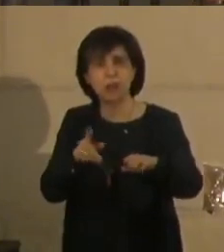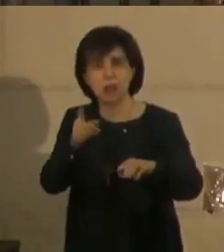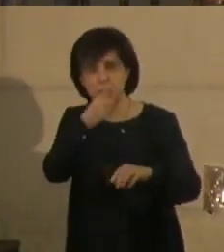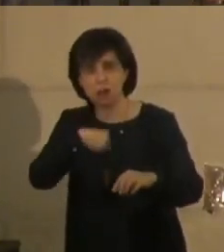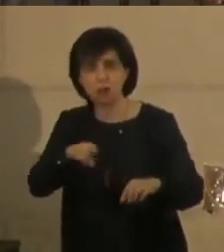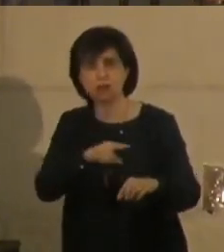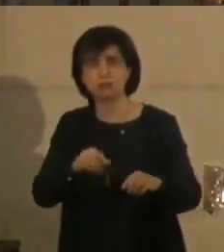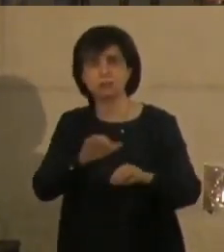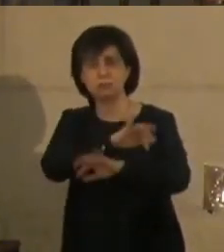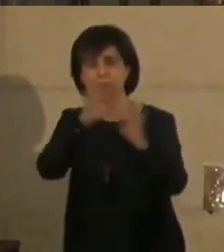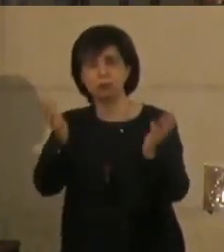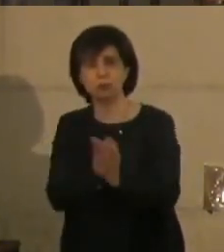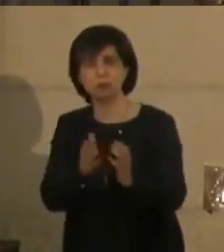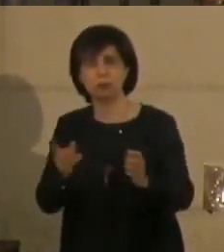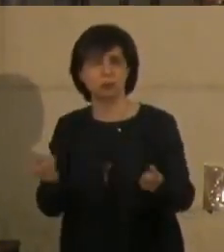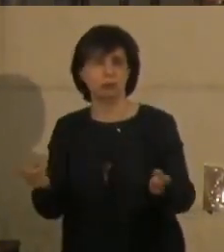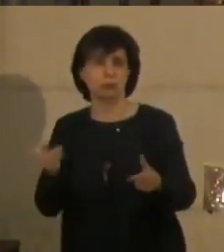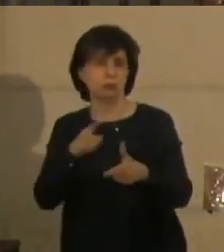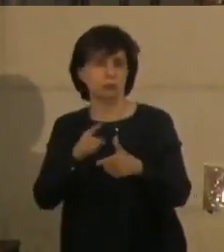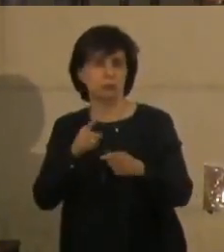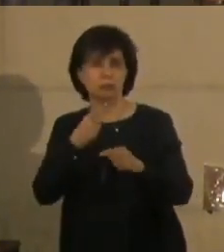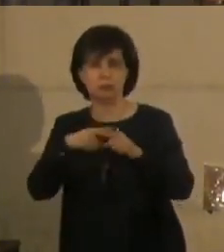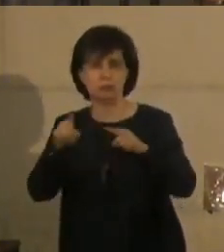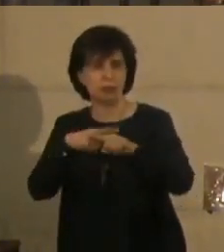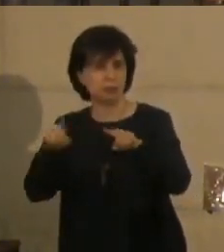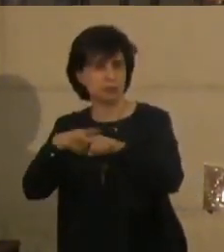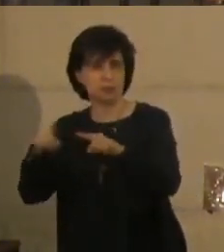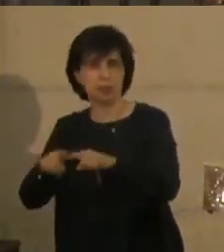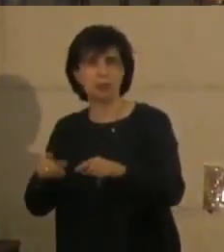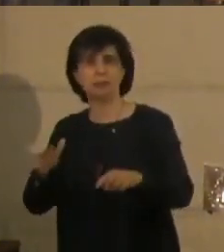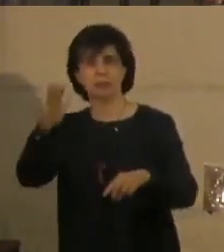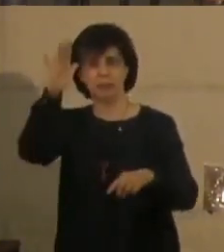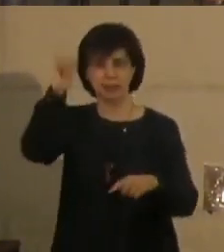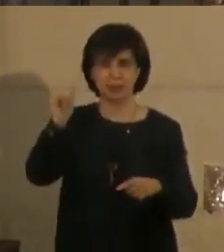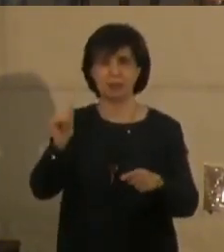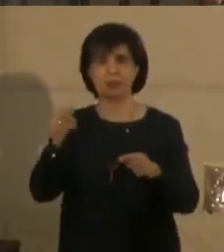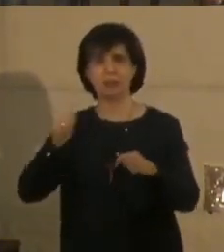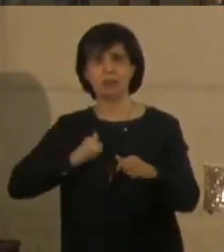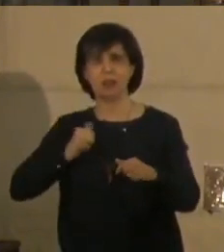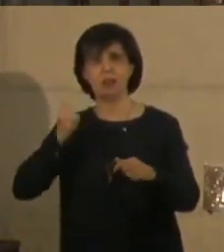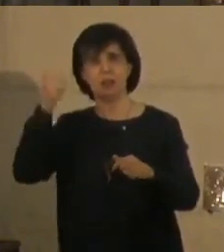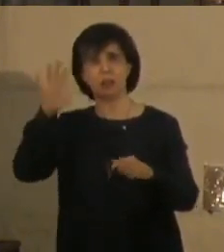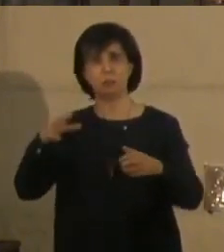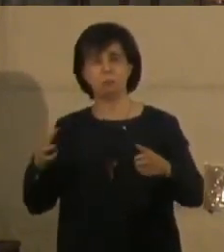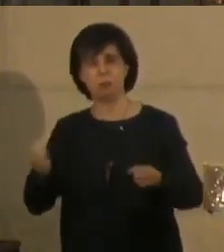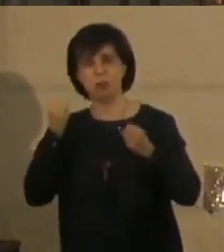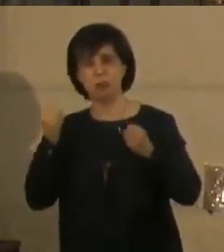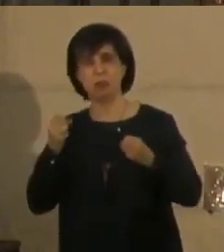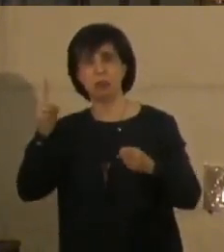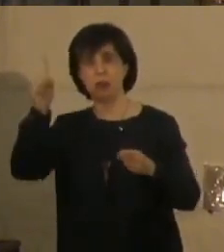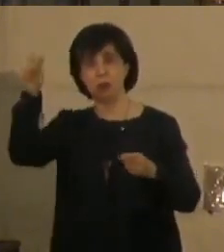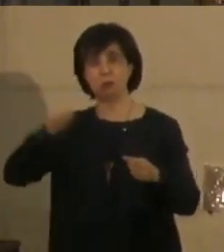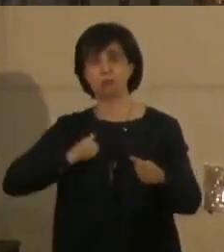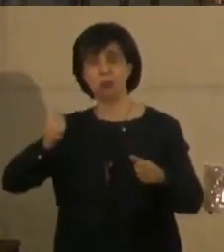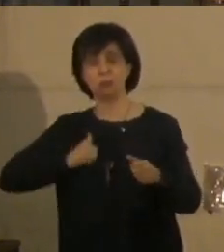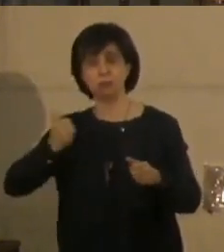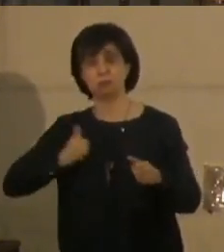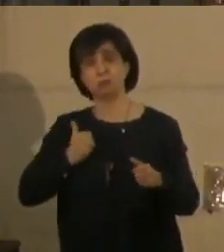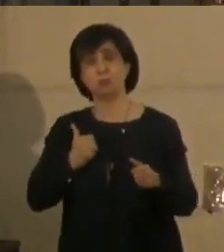nuestra humanidad? De todo tipo. El ídolo del tener, el ídolo del poder, el ídolo...